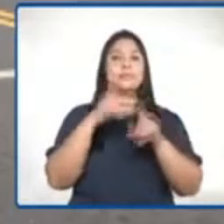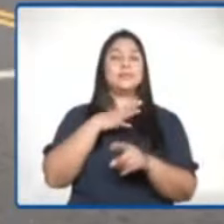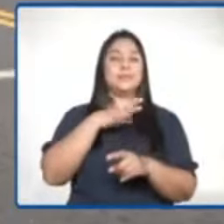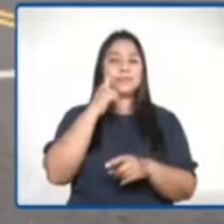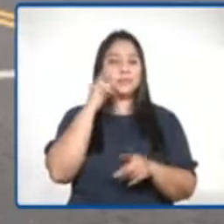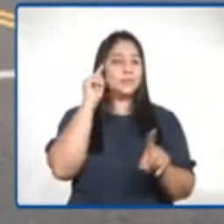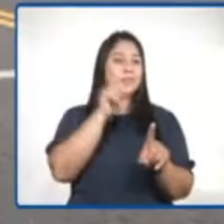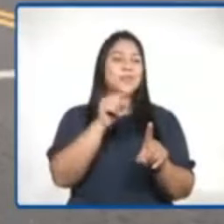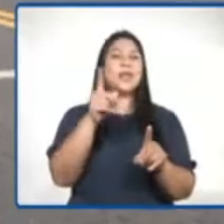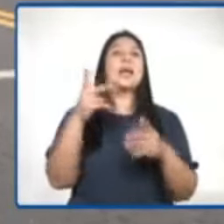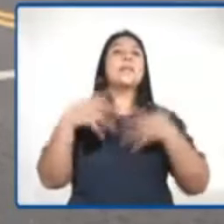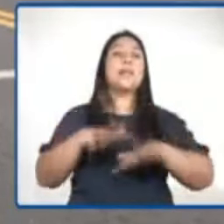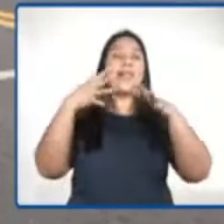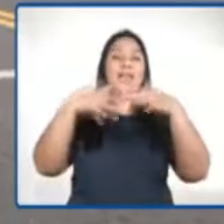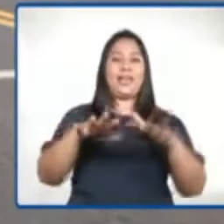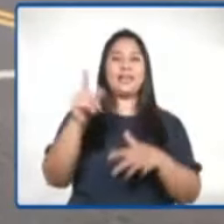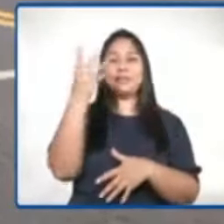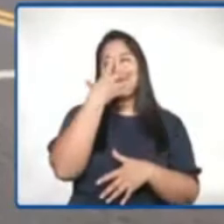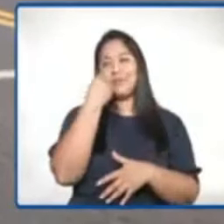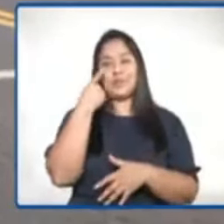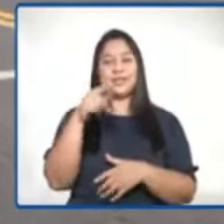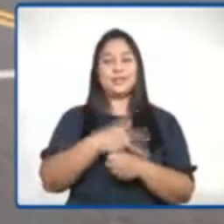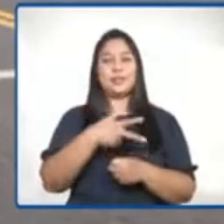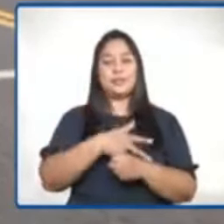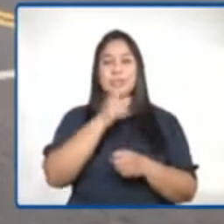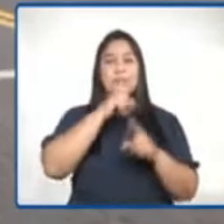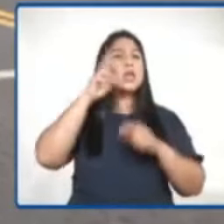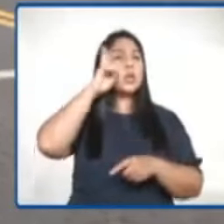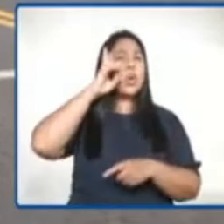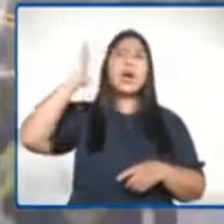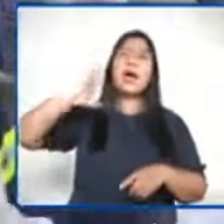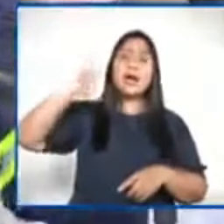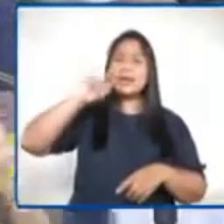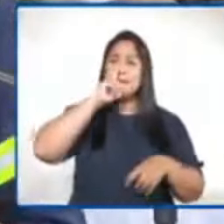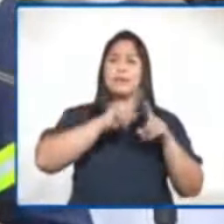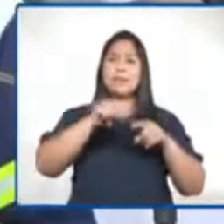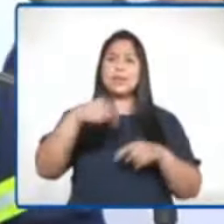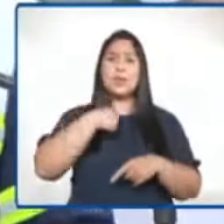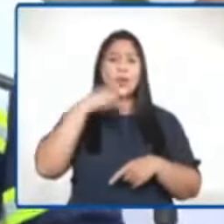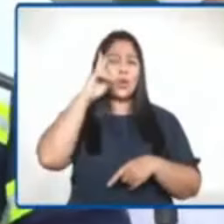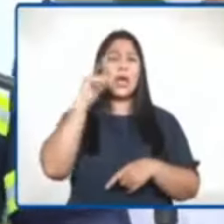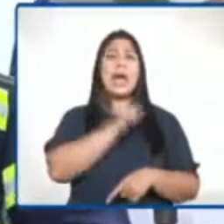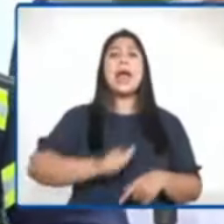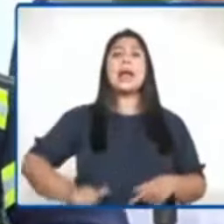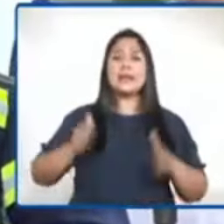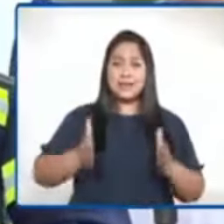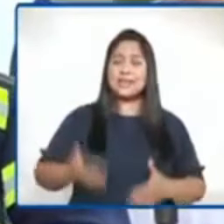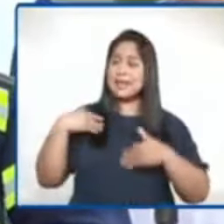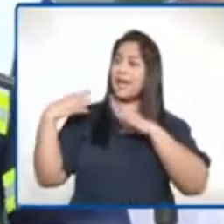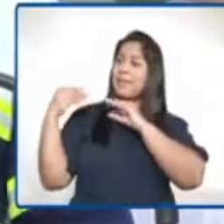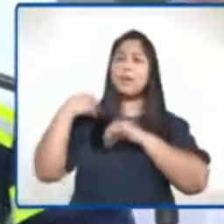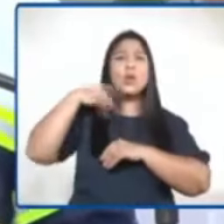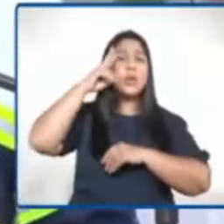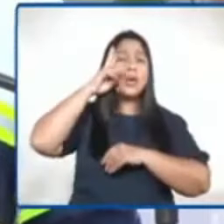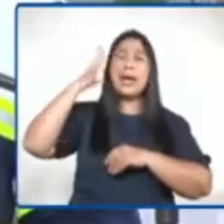una de las playas más lindas de la República. Y yo recordaba con la señora alcaldesa que hace algunos años pasé por esta carretera y estaba